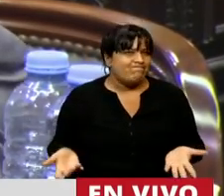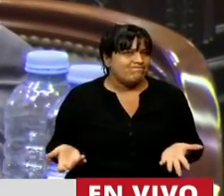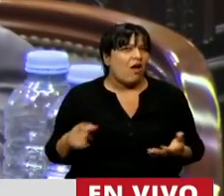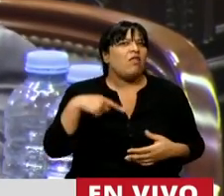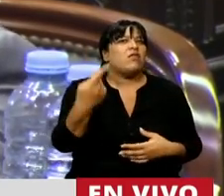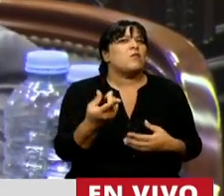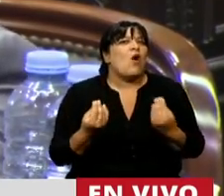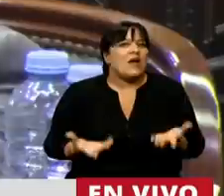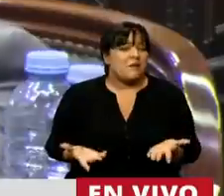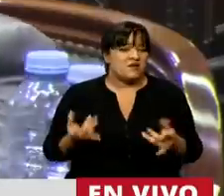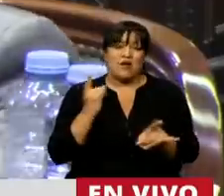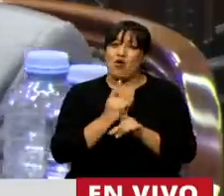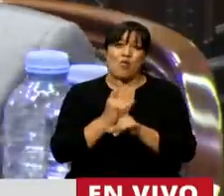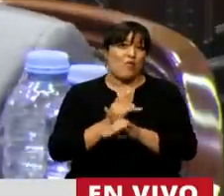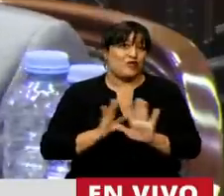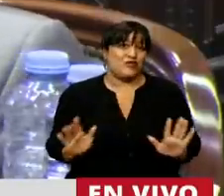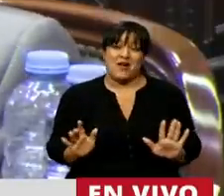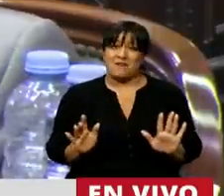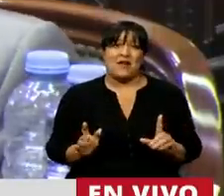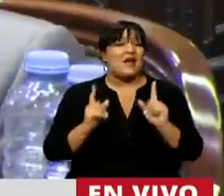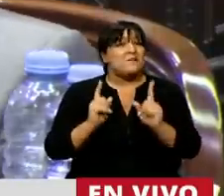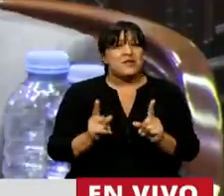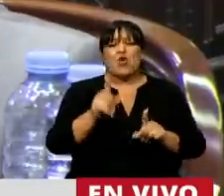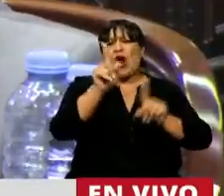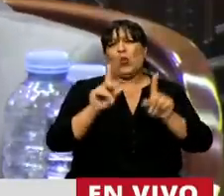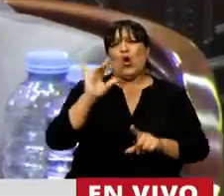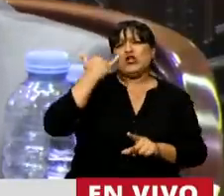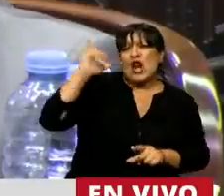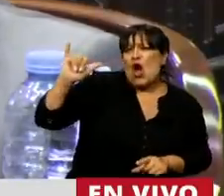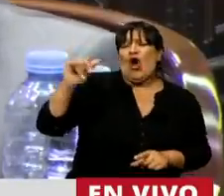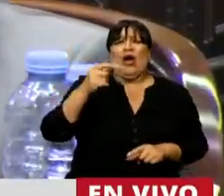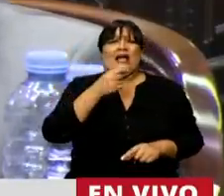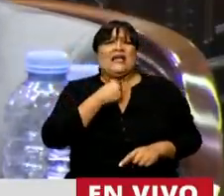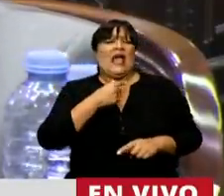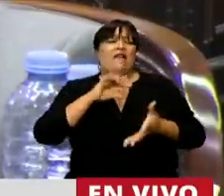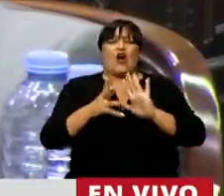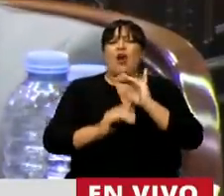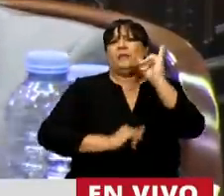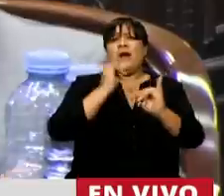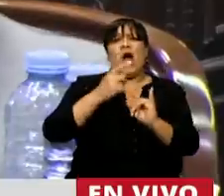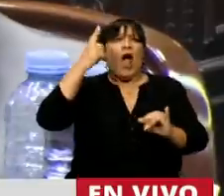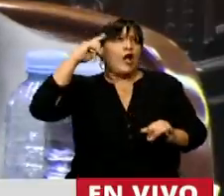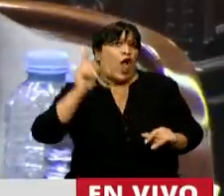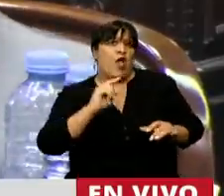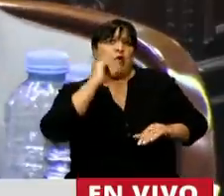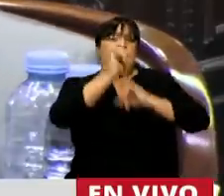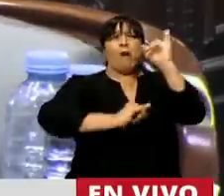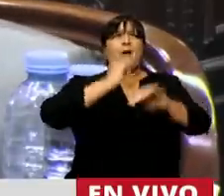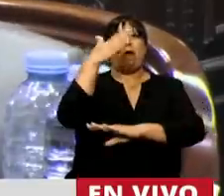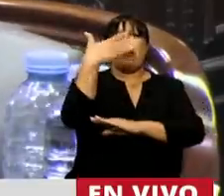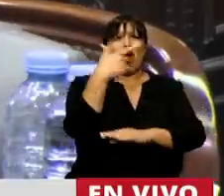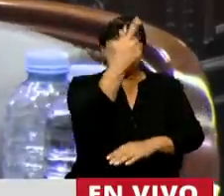Y después pasa, como pasa siempre, y como algunos se enojan y quieren darle definiciones increíbles y traen funcionarios a explicar